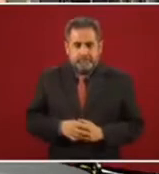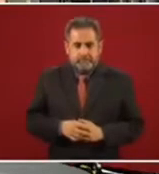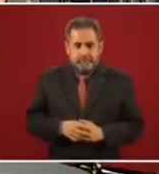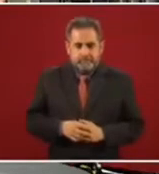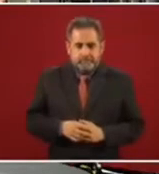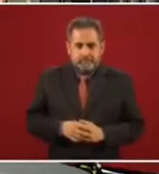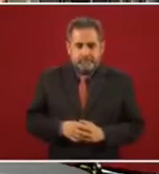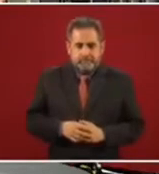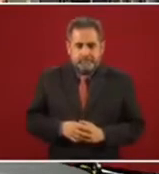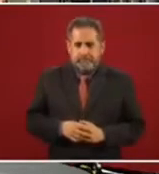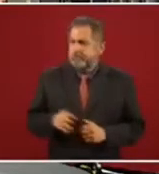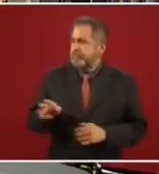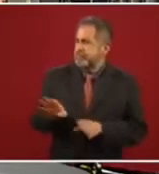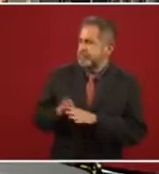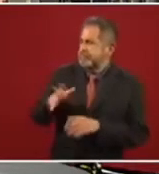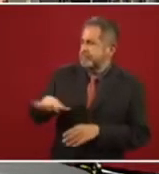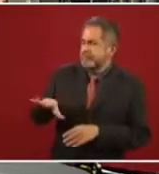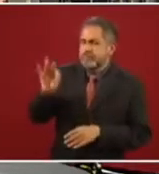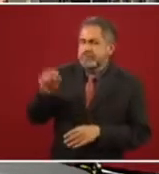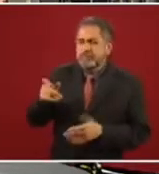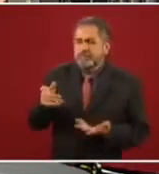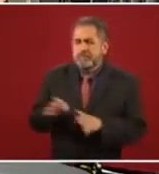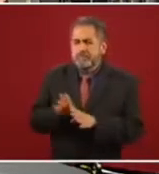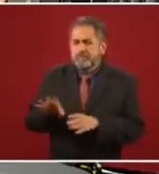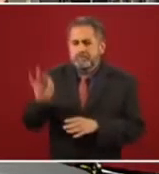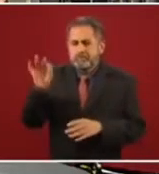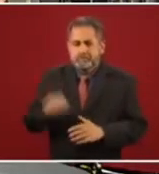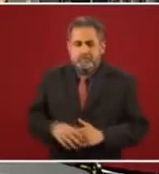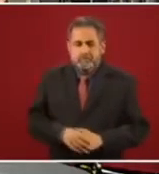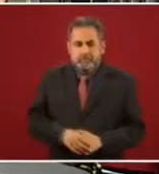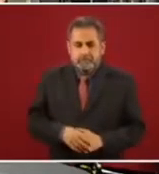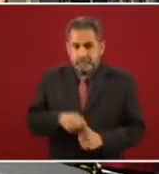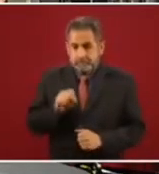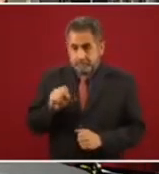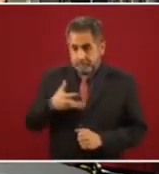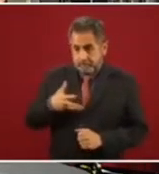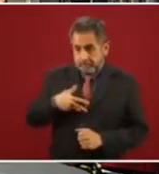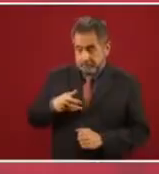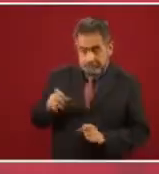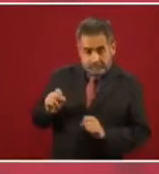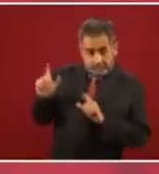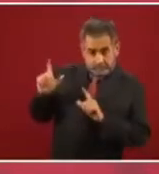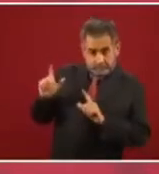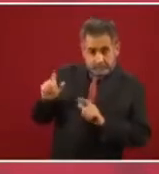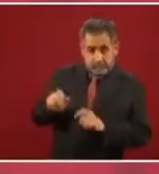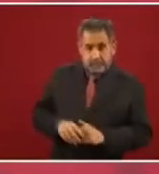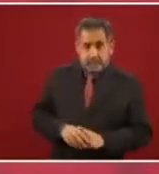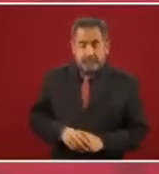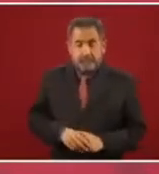¿Cómo lo buscas, Jesús? ¿Ya lo tienes?